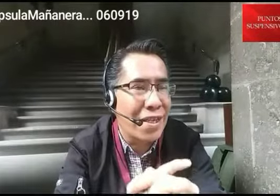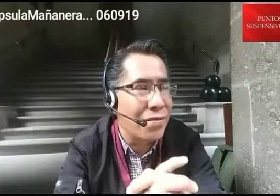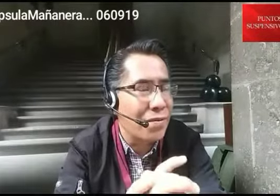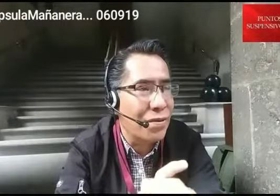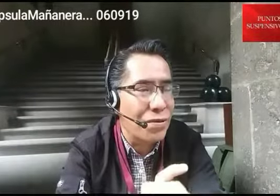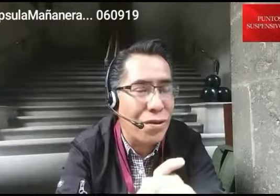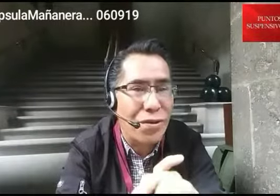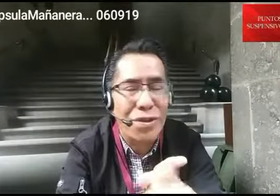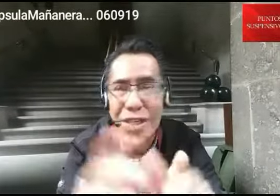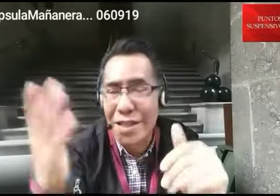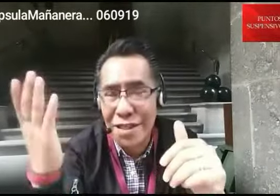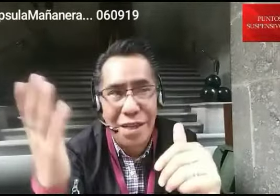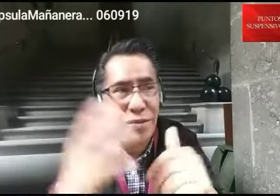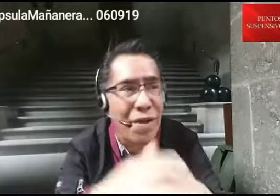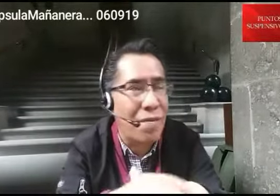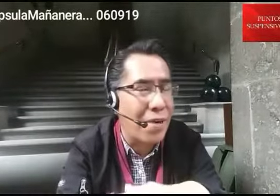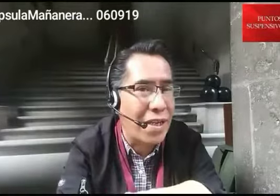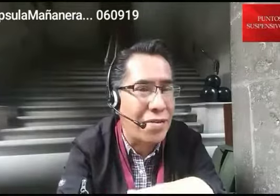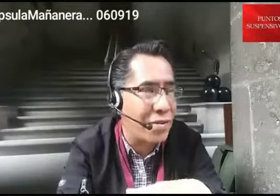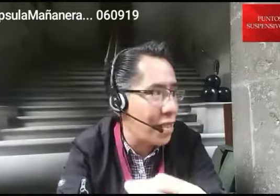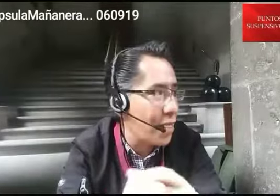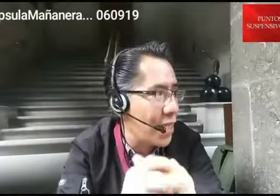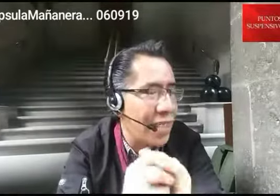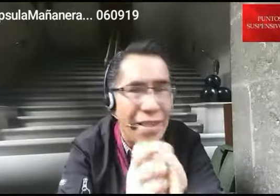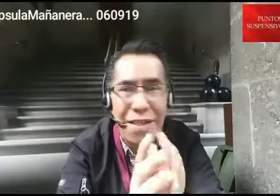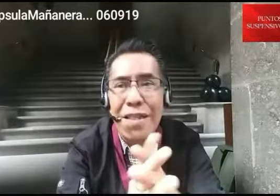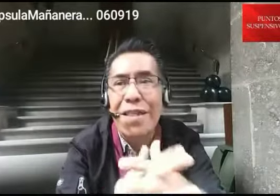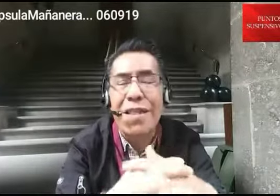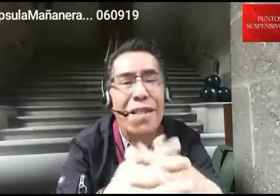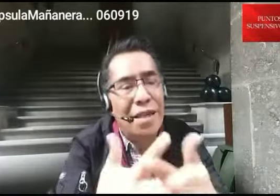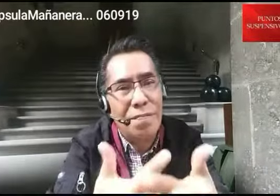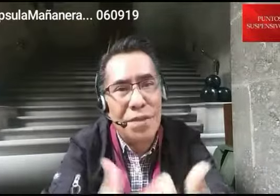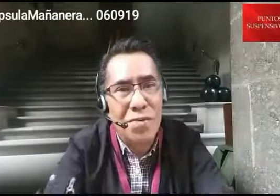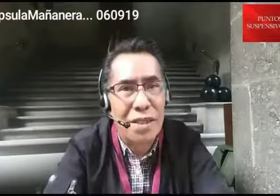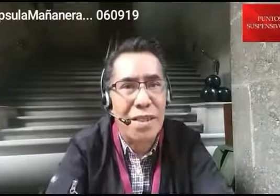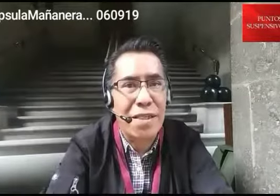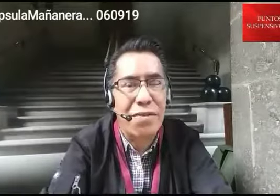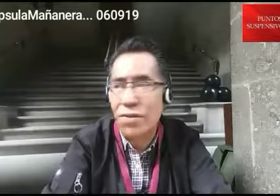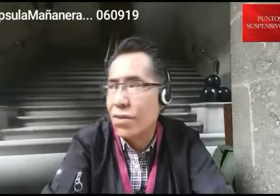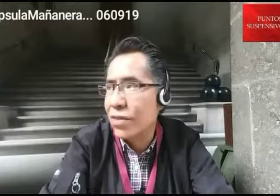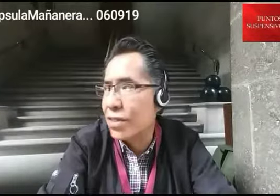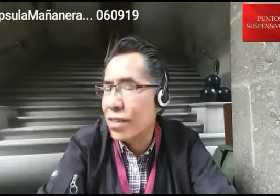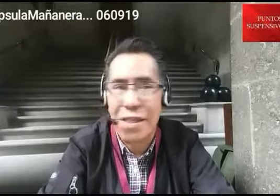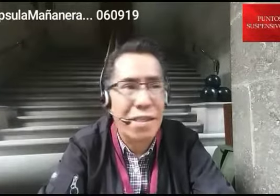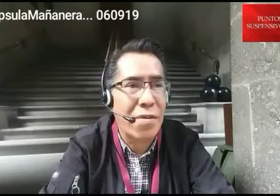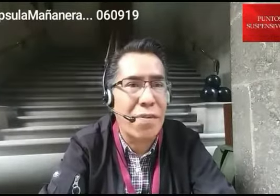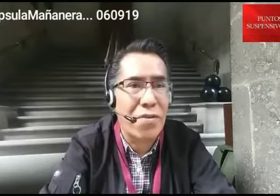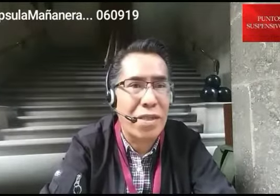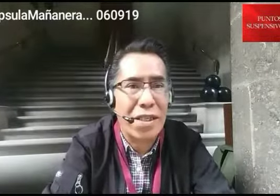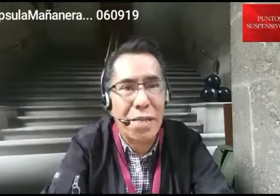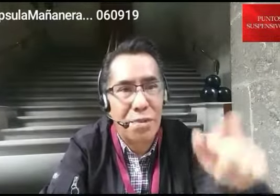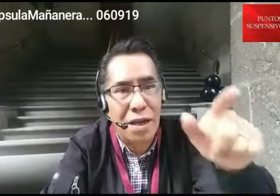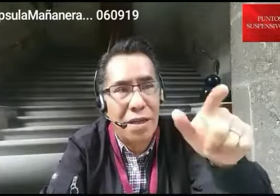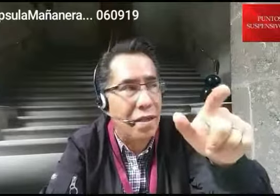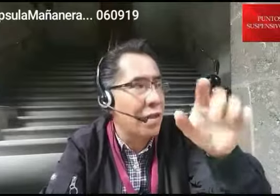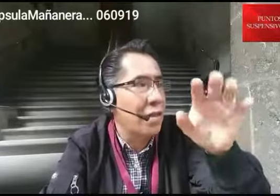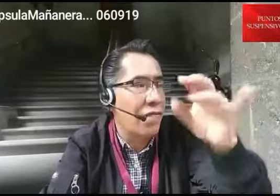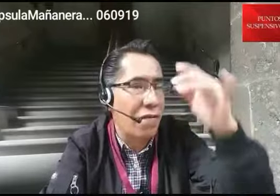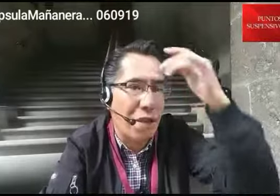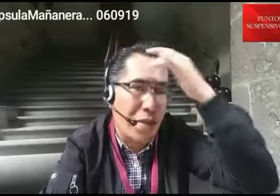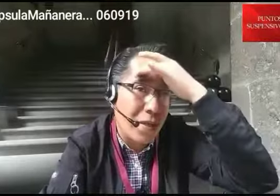la mañanera junto con nosotros, que hayan estado acompañándonos en la mañanita y que pues ahorita estén con nosotros en este momento en esta